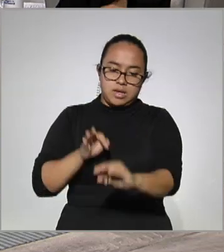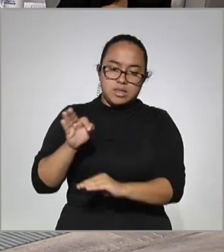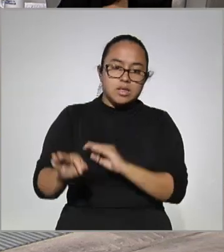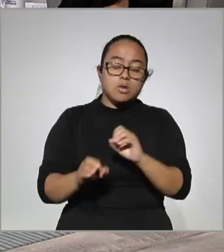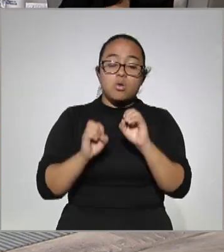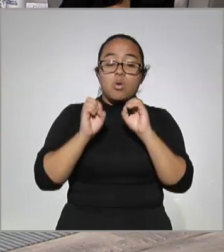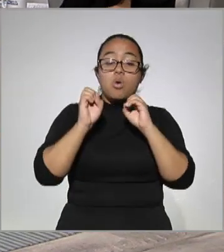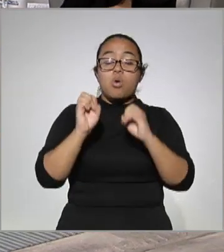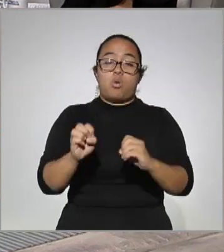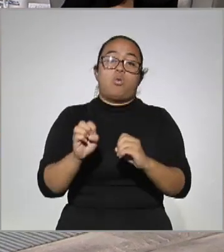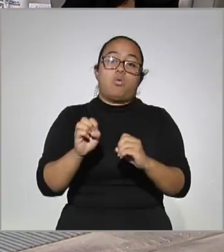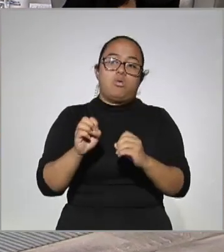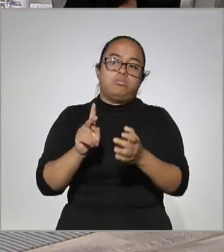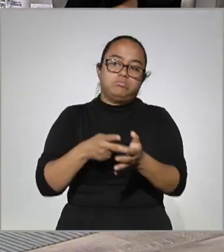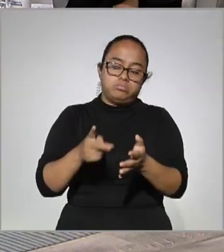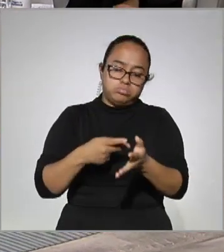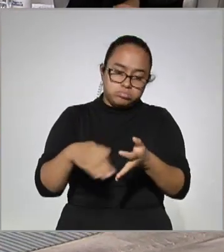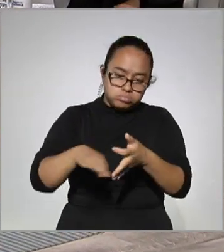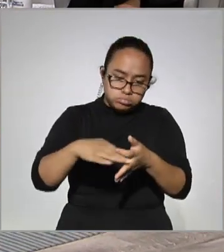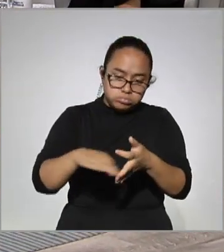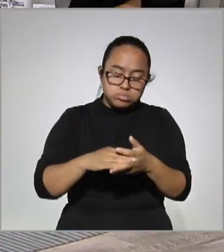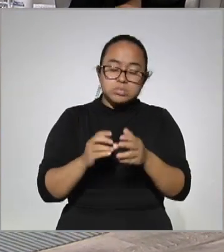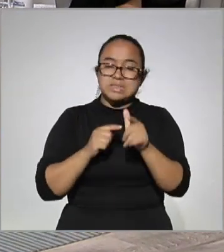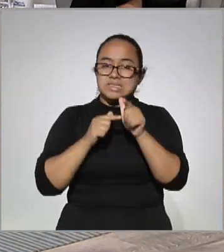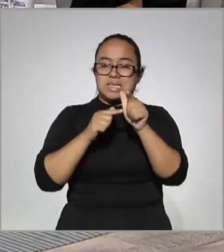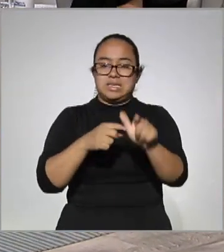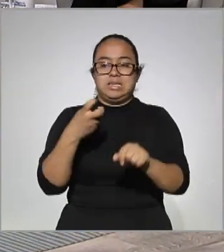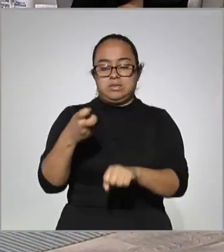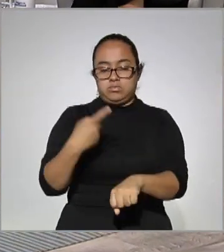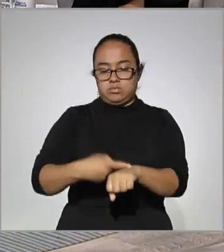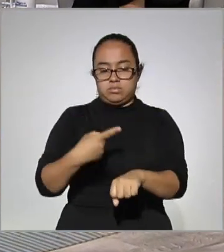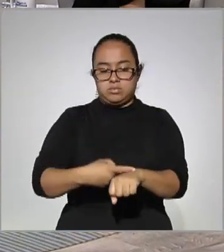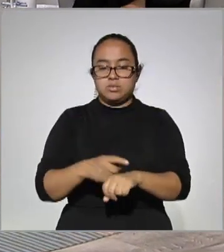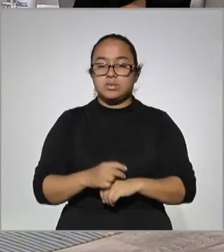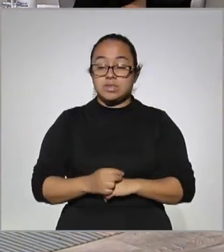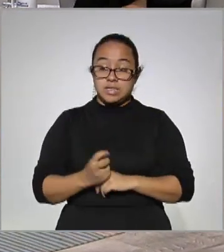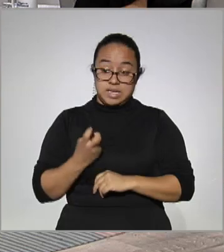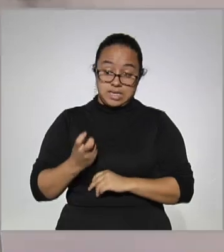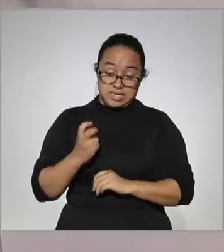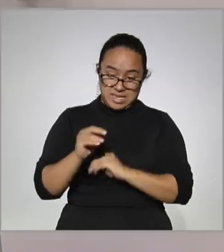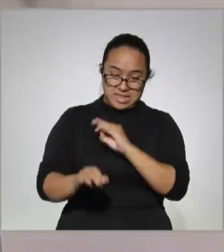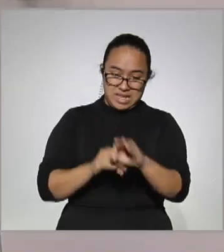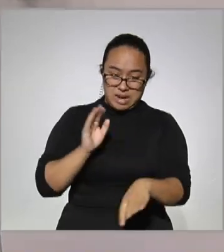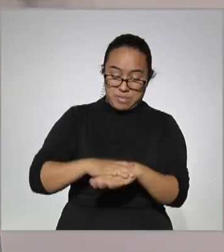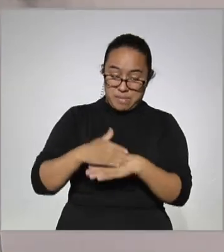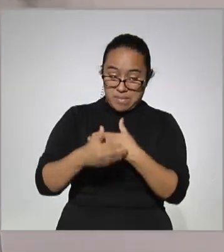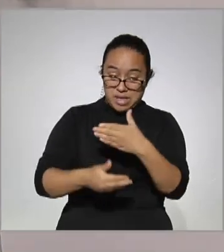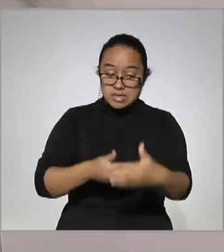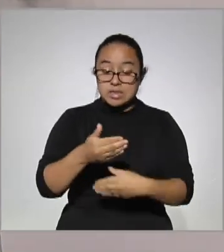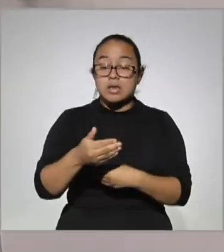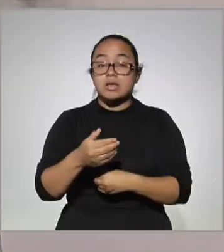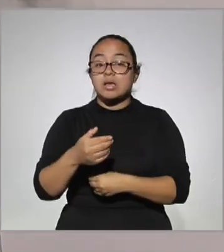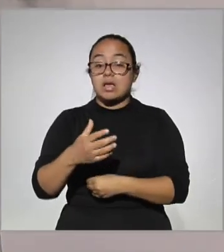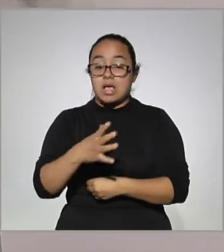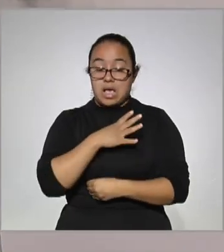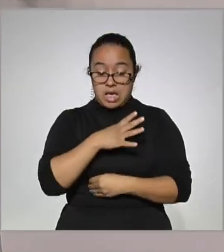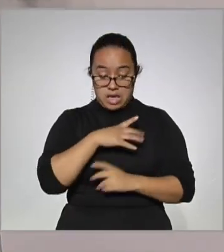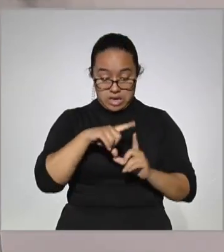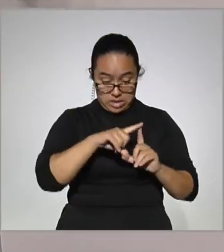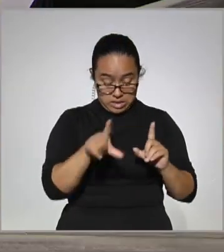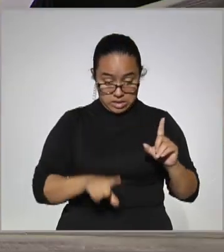o para recurrencias o para persistencias de la enfermedad. ¿Estas terapias más avanzadas las tenemos al alcance en nuestro